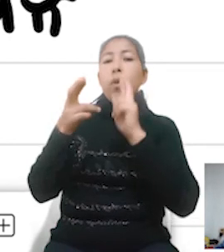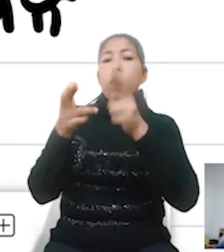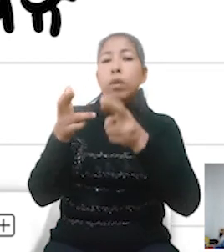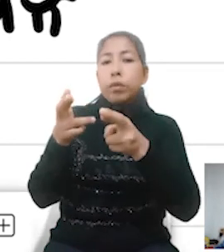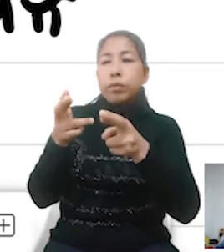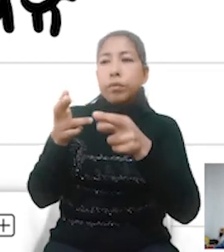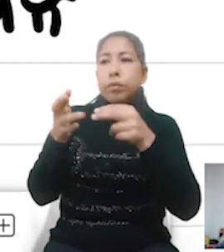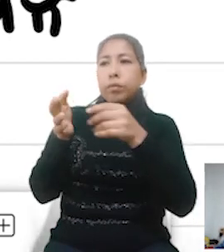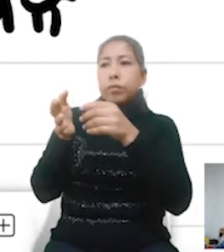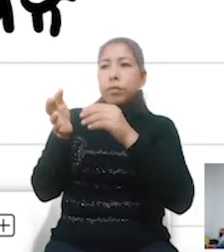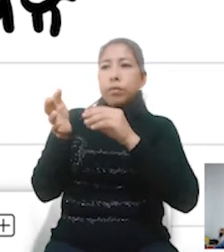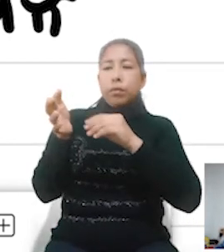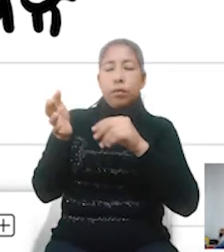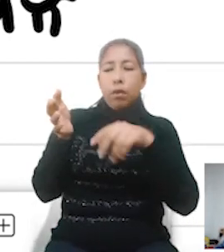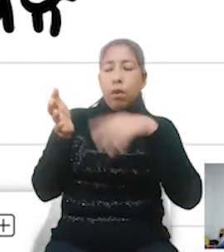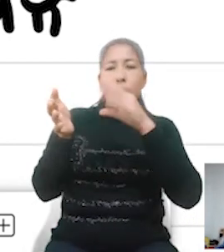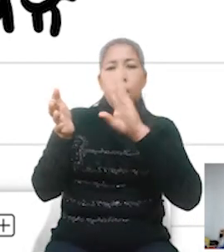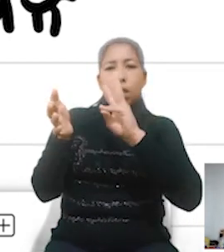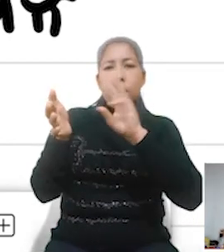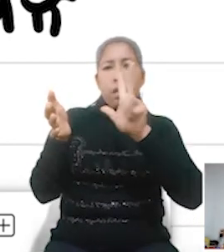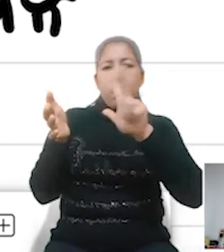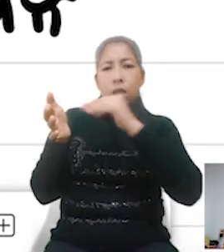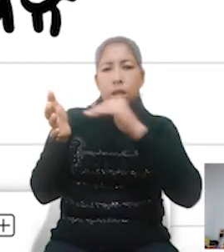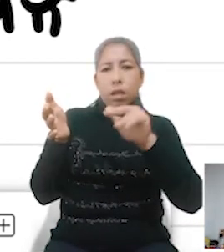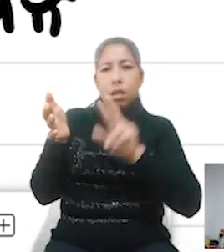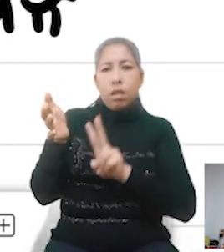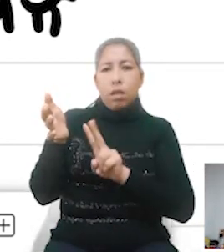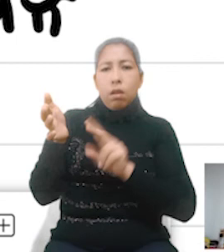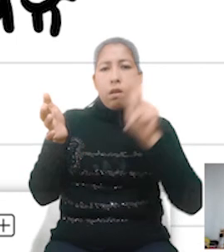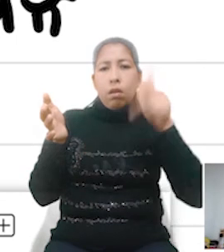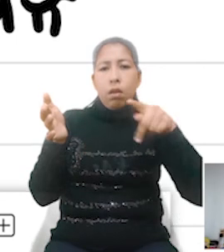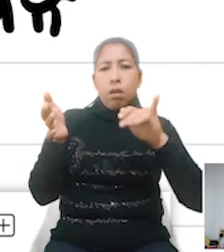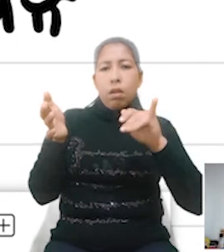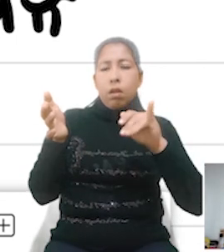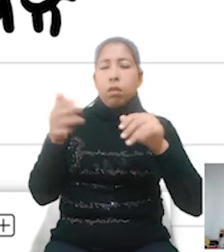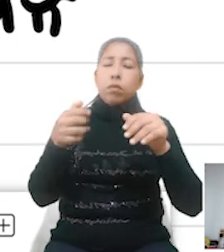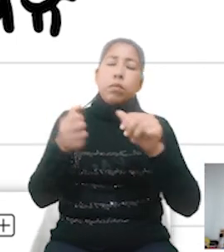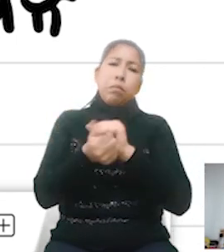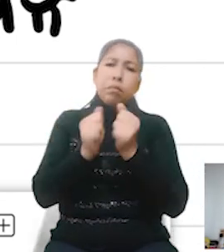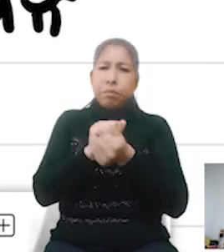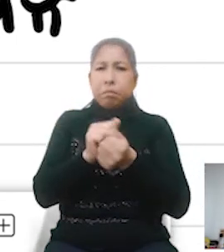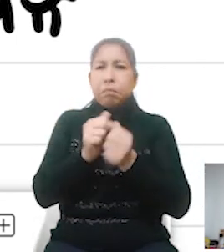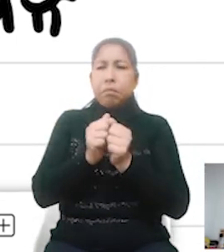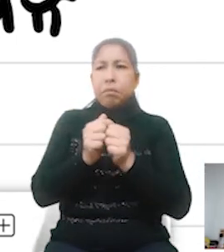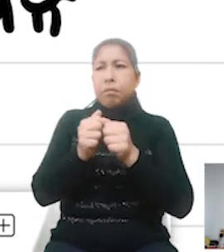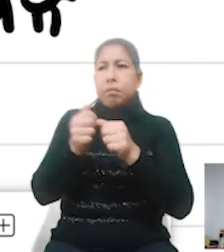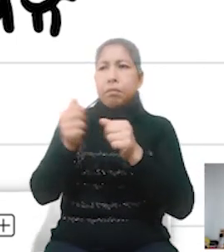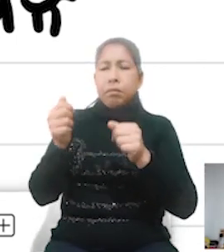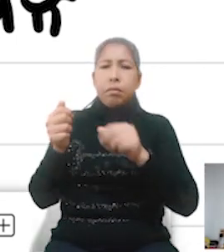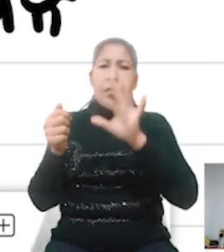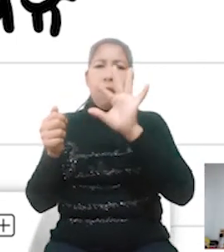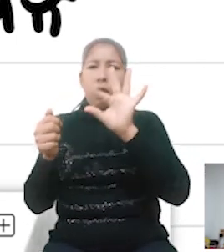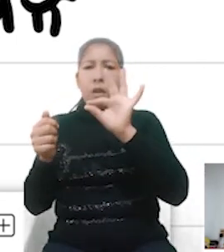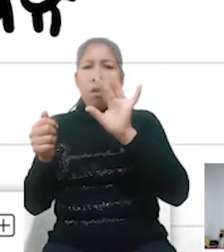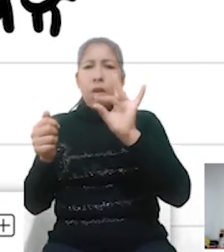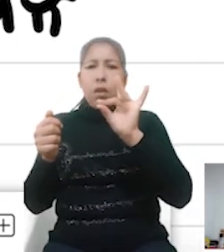pi. Esto nos puede dar el valor exacto, que es 63 medios pi, o podemos anotar el valor aproximado en decimales,